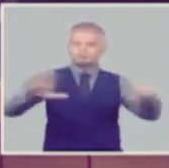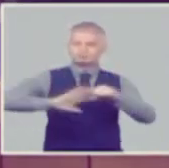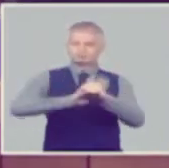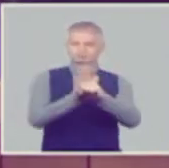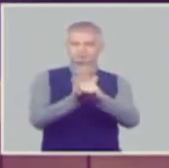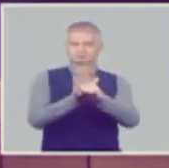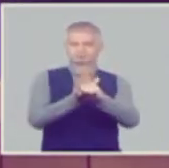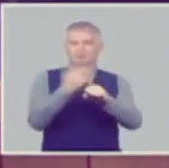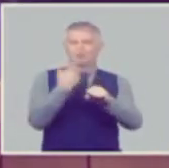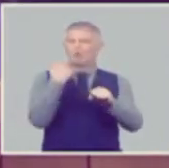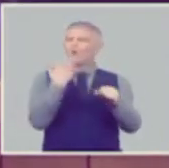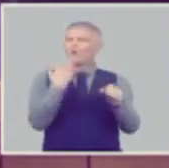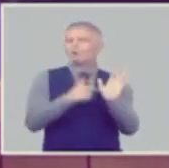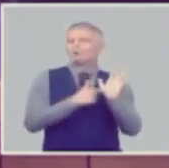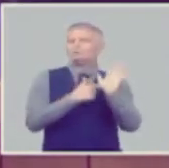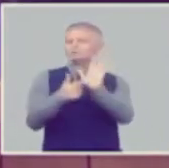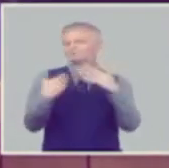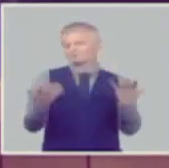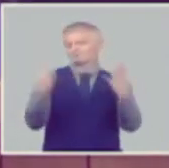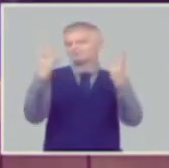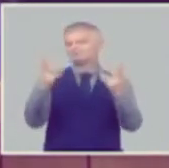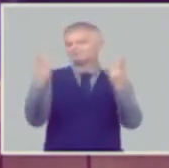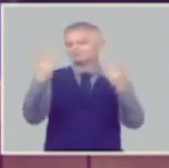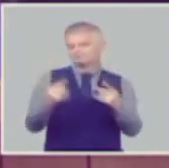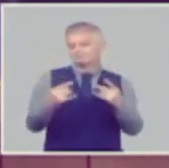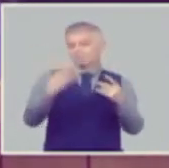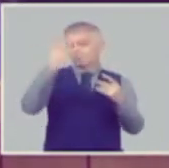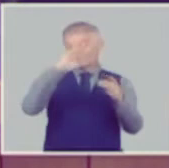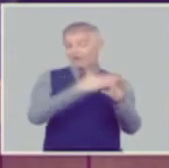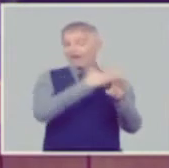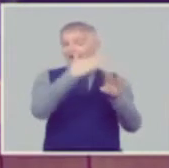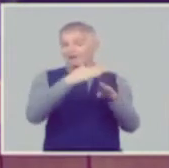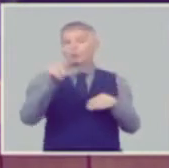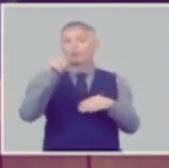ilustrarlo con la rotundidad de las cifras, el país acumula